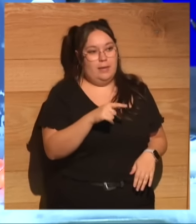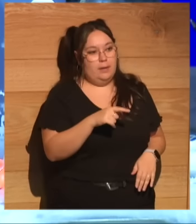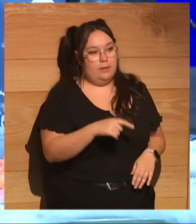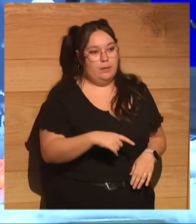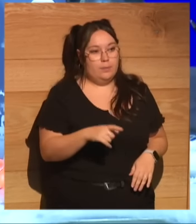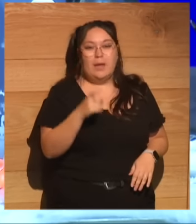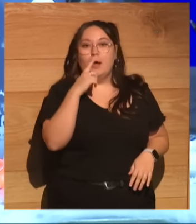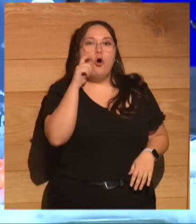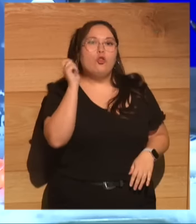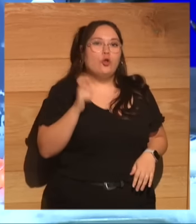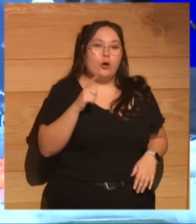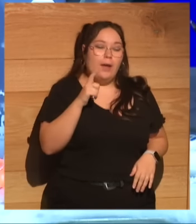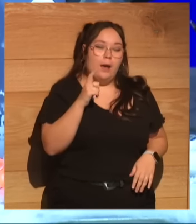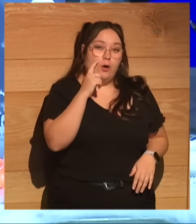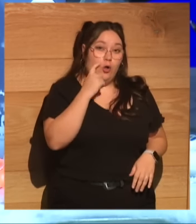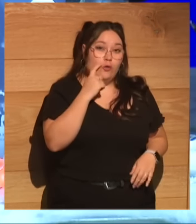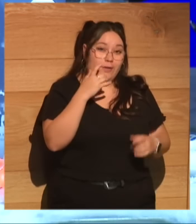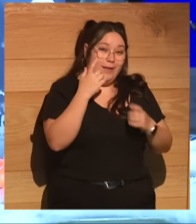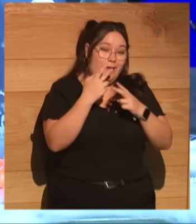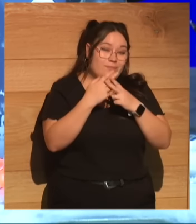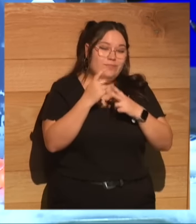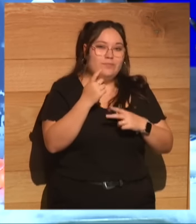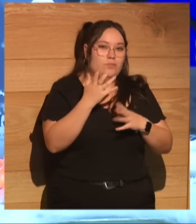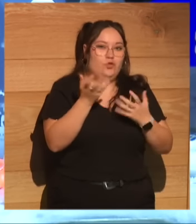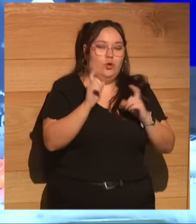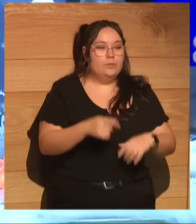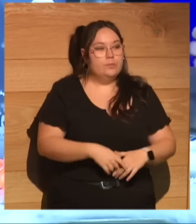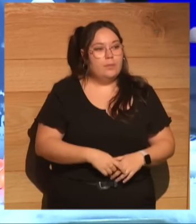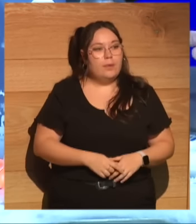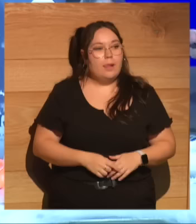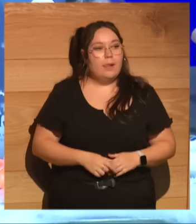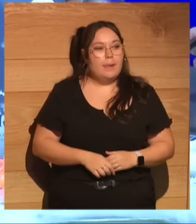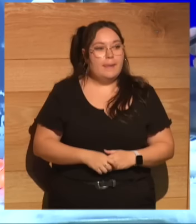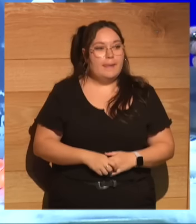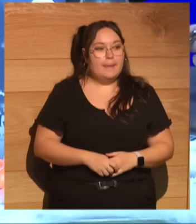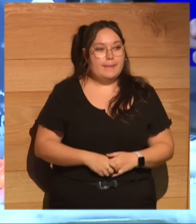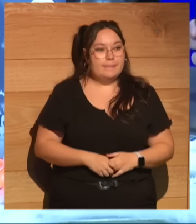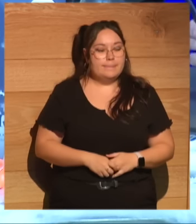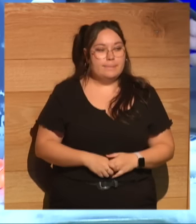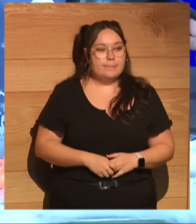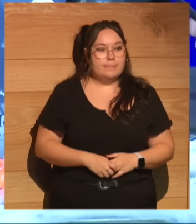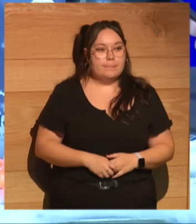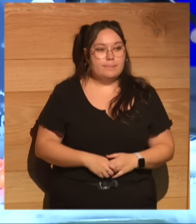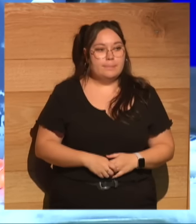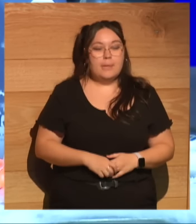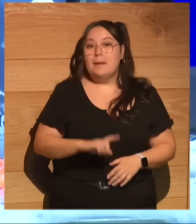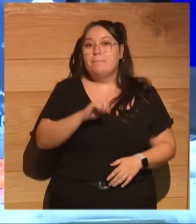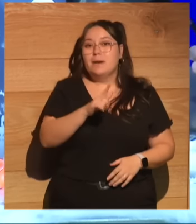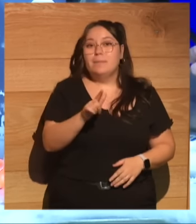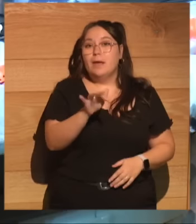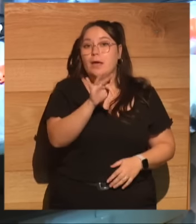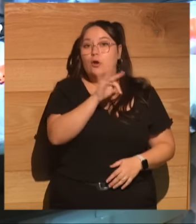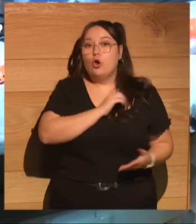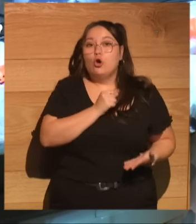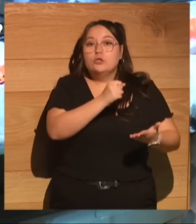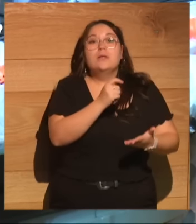es odontología, eso no ganó. Tim Burton, nos vamos a reír de ti. Toma, el Oscar. Qué mala persona eres. El primer Oscar que ganes, el